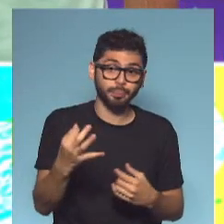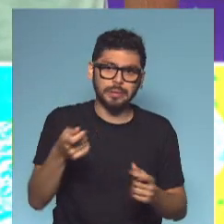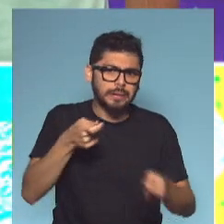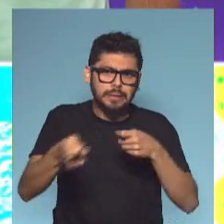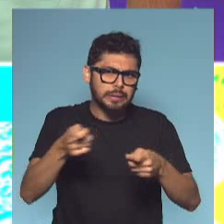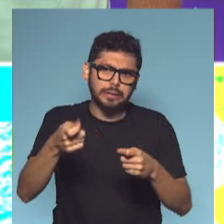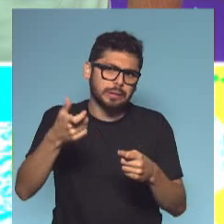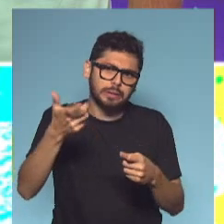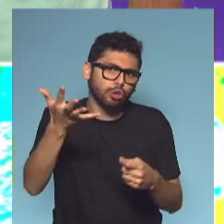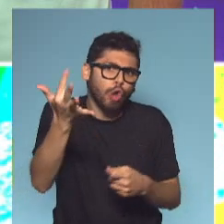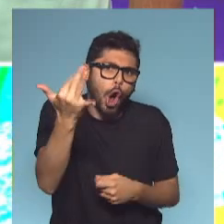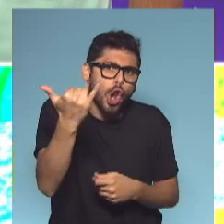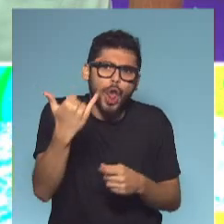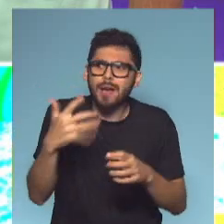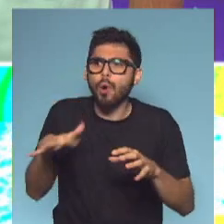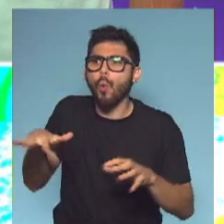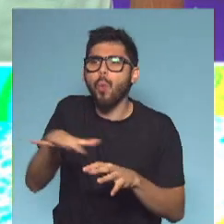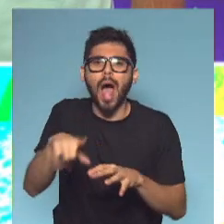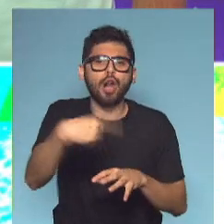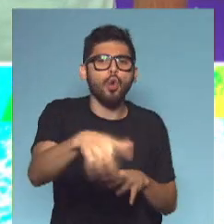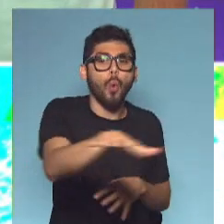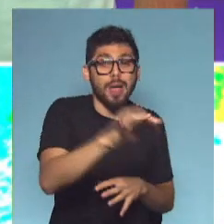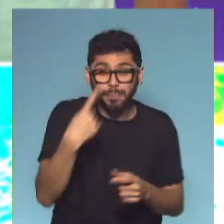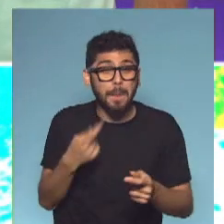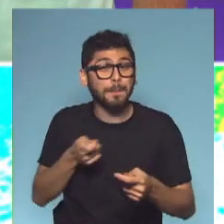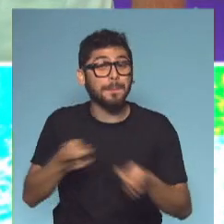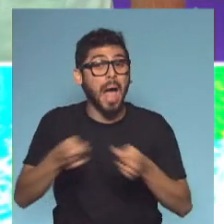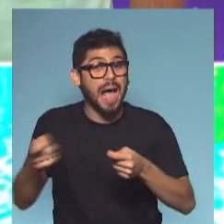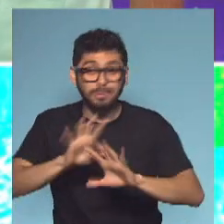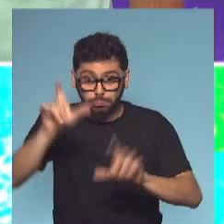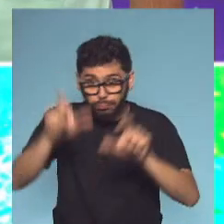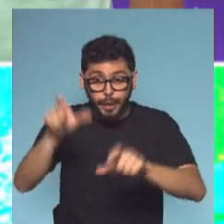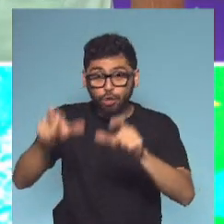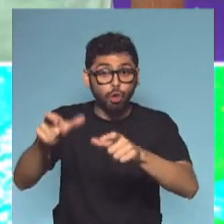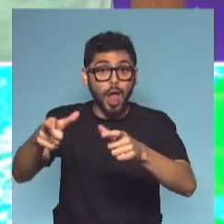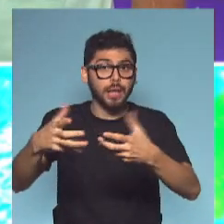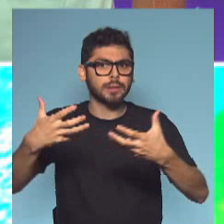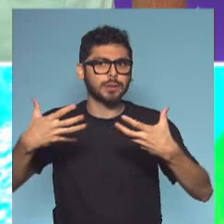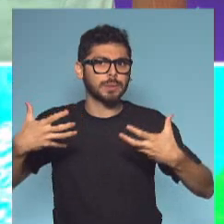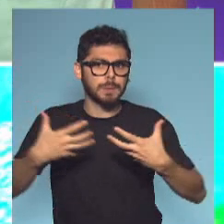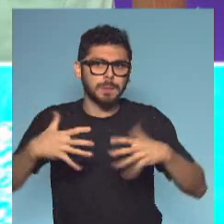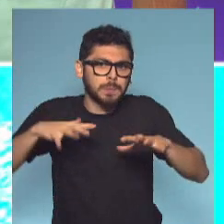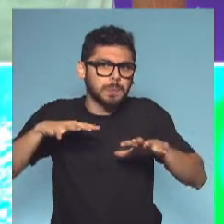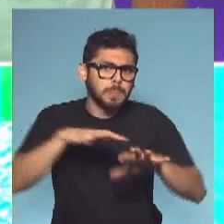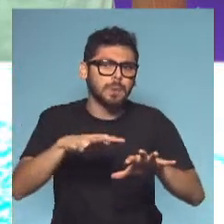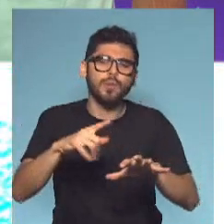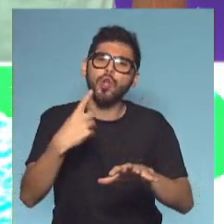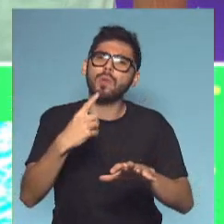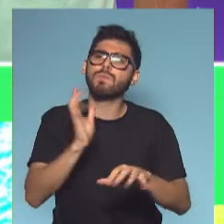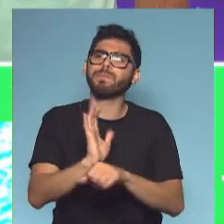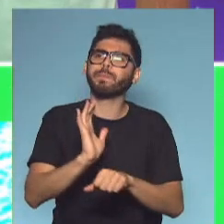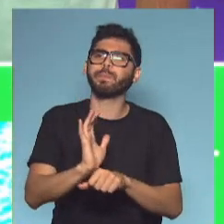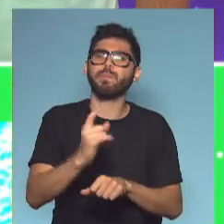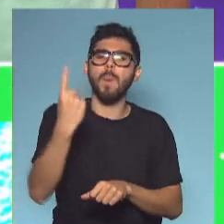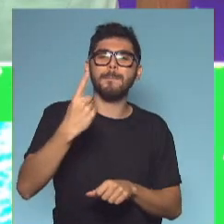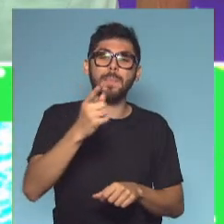en diferentes barrios de la ciudad porque son masacres en serio, o sea, están masacrando a las personas que están poniéndole el cuerpo. Acá le decimos la primera línea